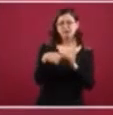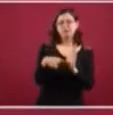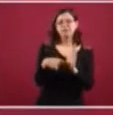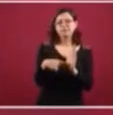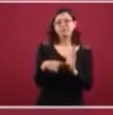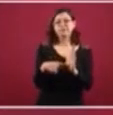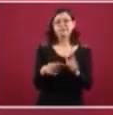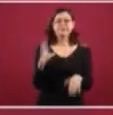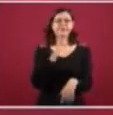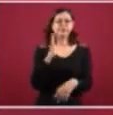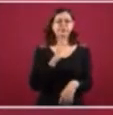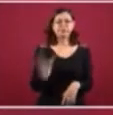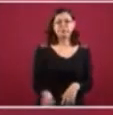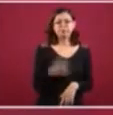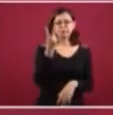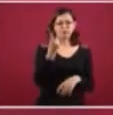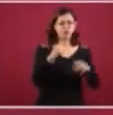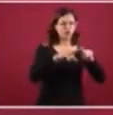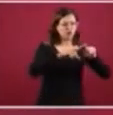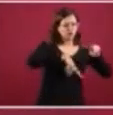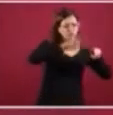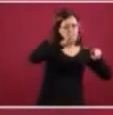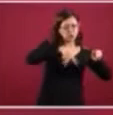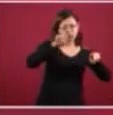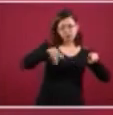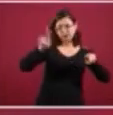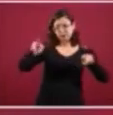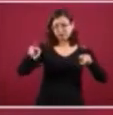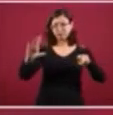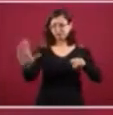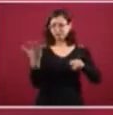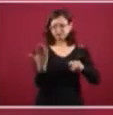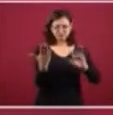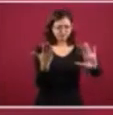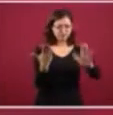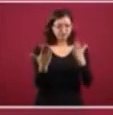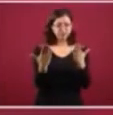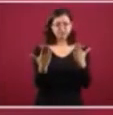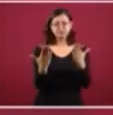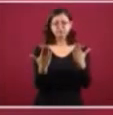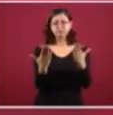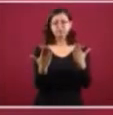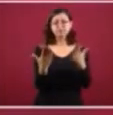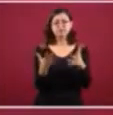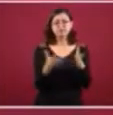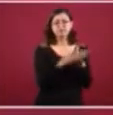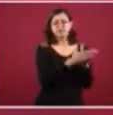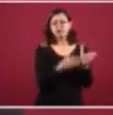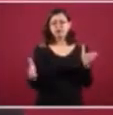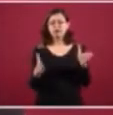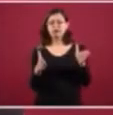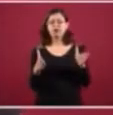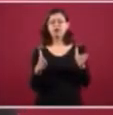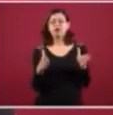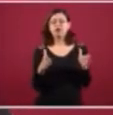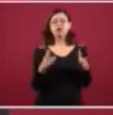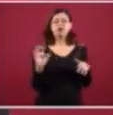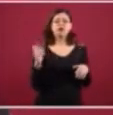dos gráficas de cómo en los tiempos del gobierno de Calderón